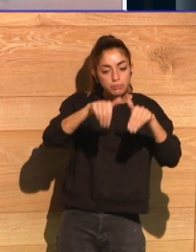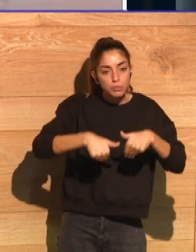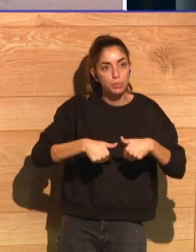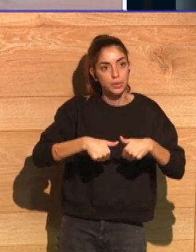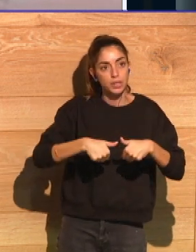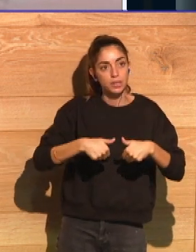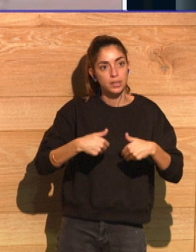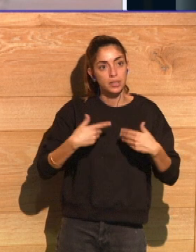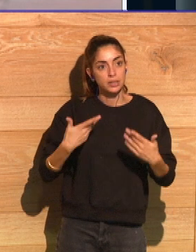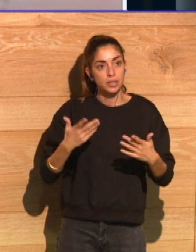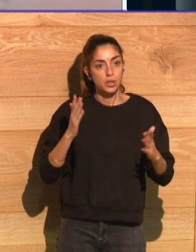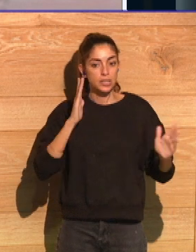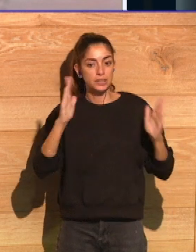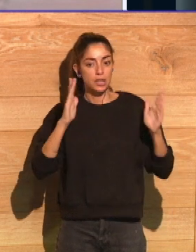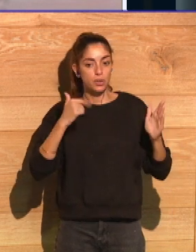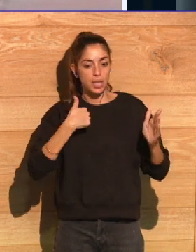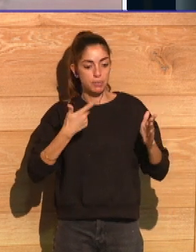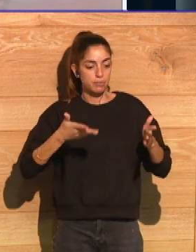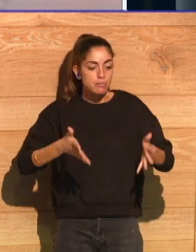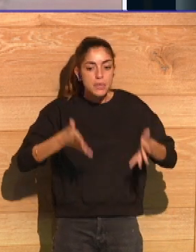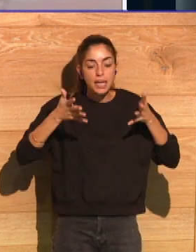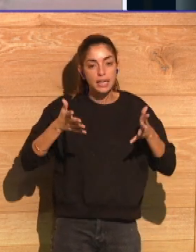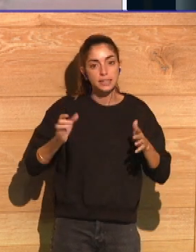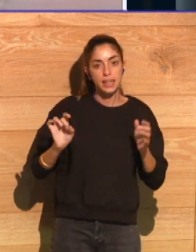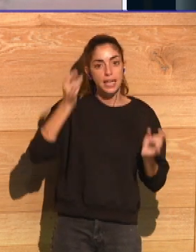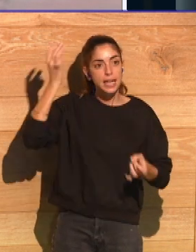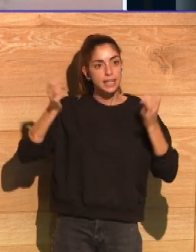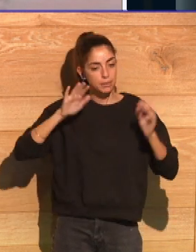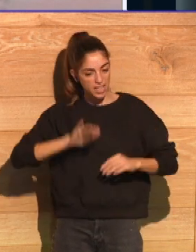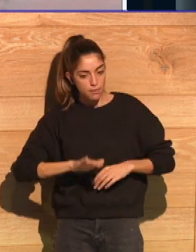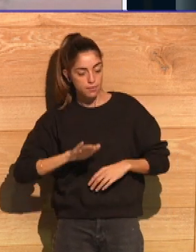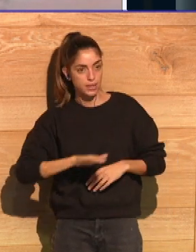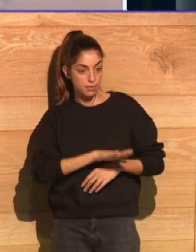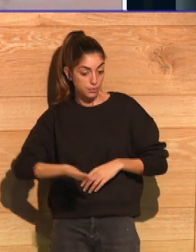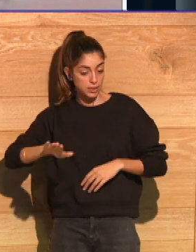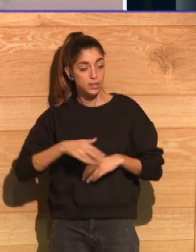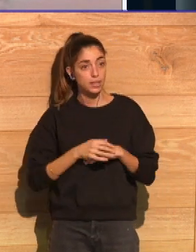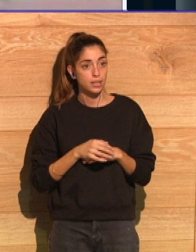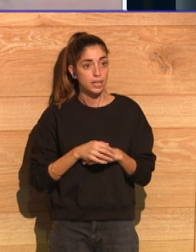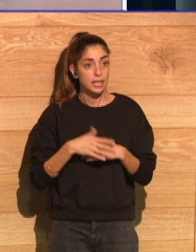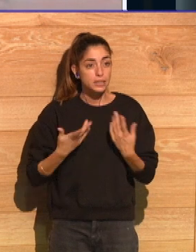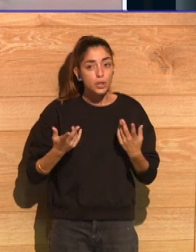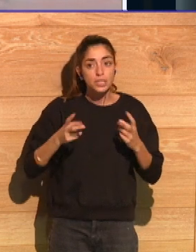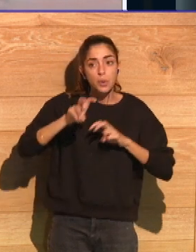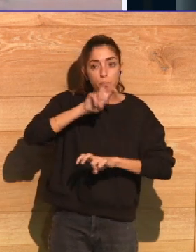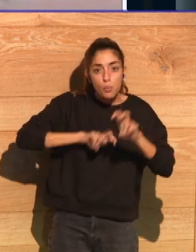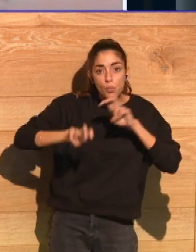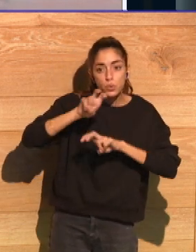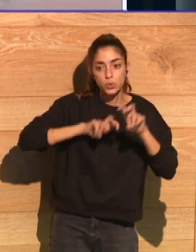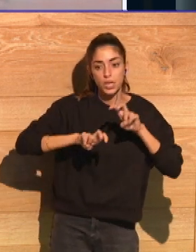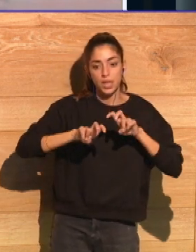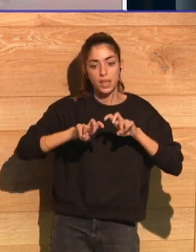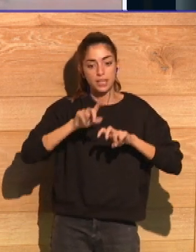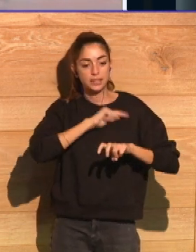en estado encantado, de encantamiento, de creatividad infantil. Y esa búsqueda de ese flujo